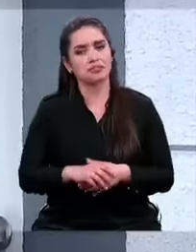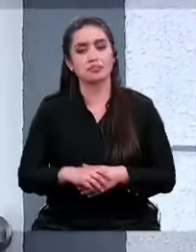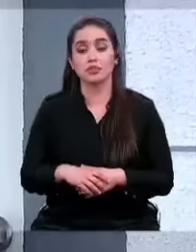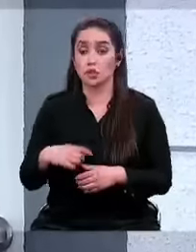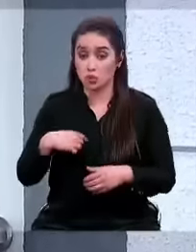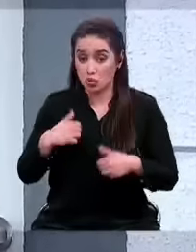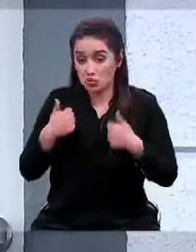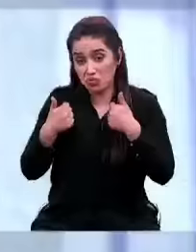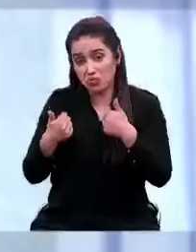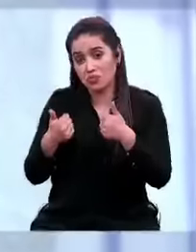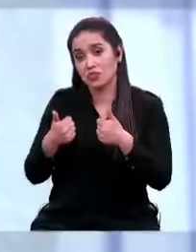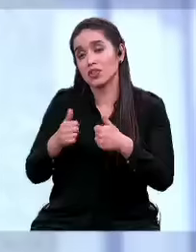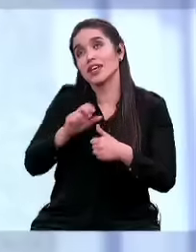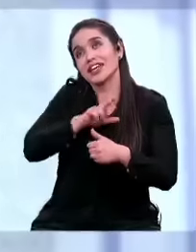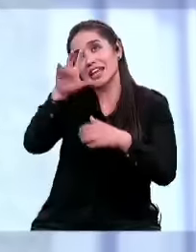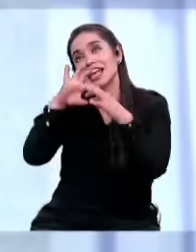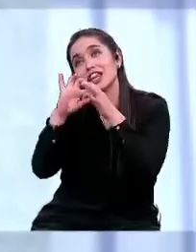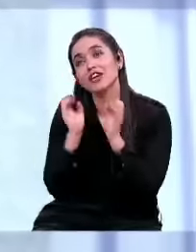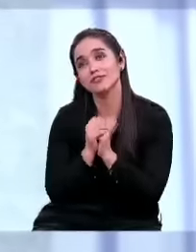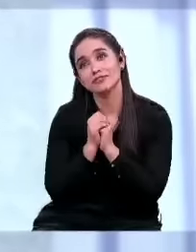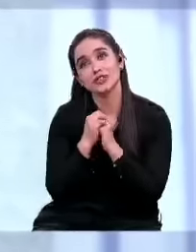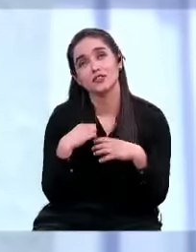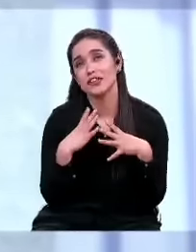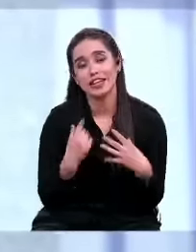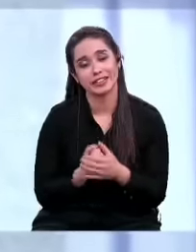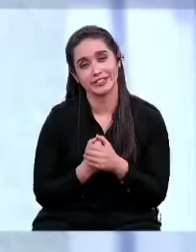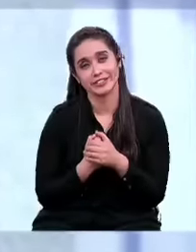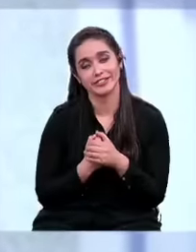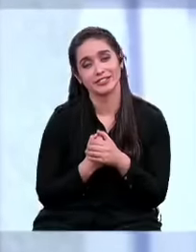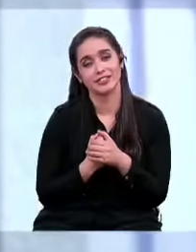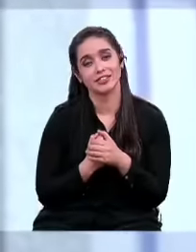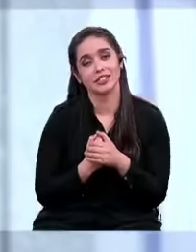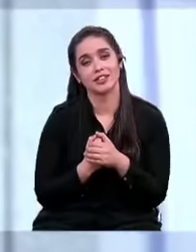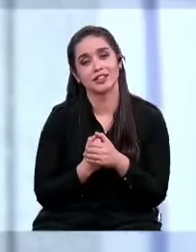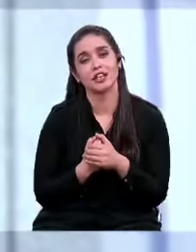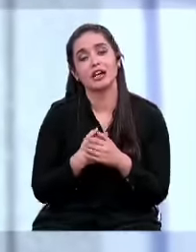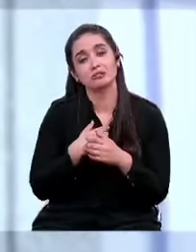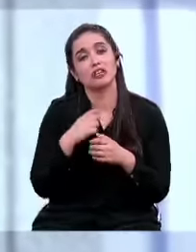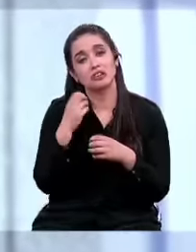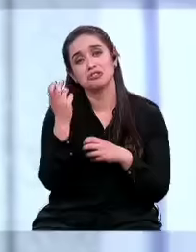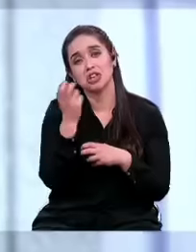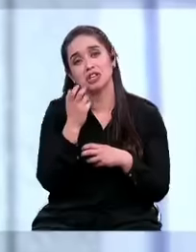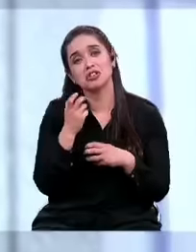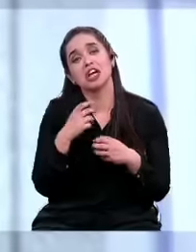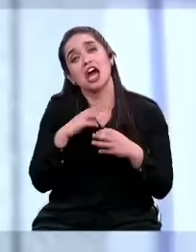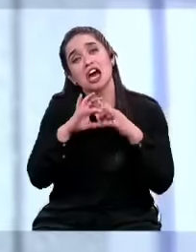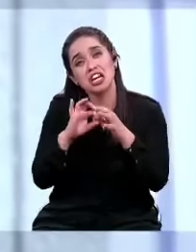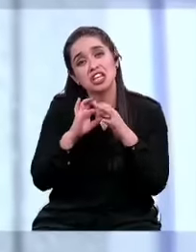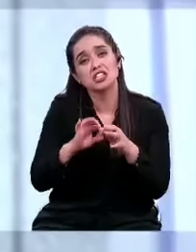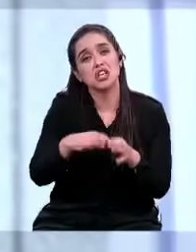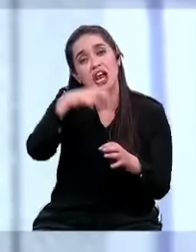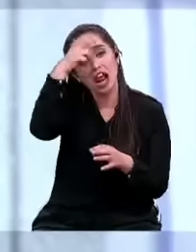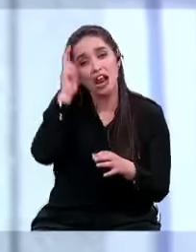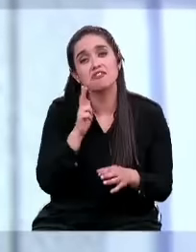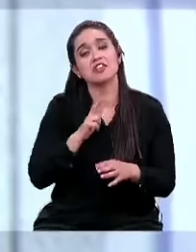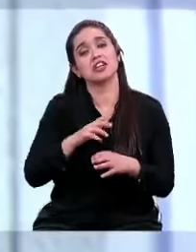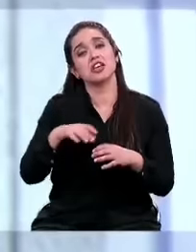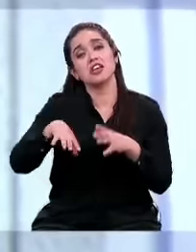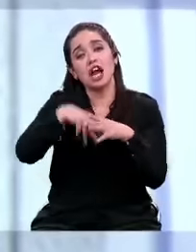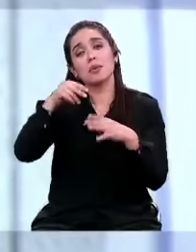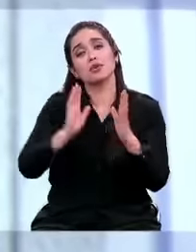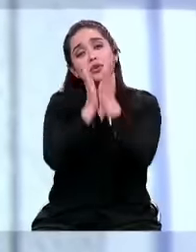Bien, gracias a Dios, estoy súper feliz. Y gracias a Dios y a la Virgen María y al Espíritu Santo también, porque nada, sí, la cierta que he